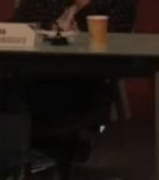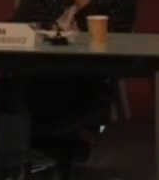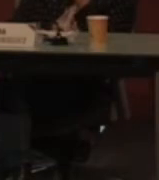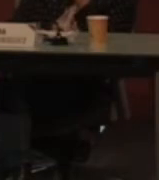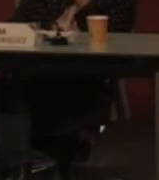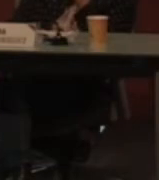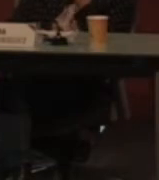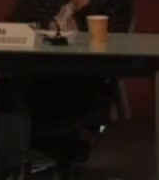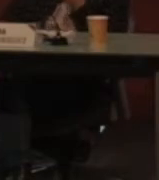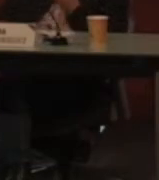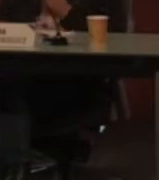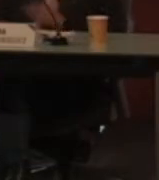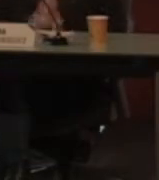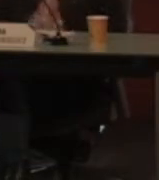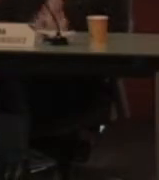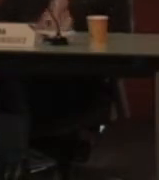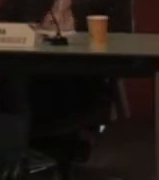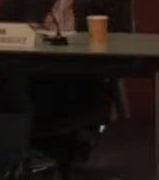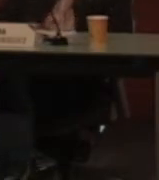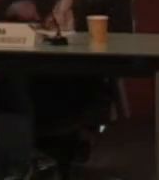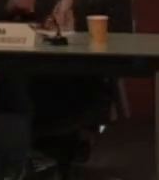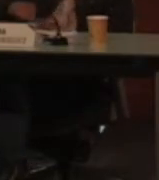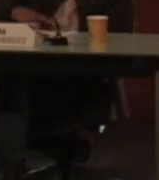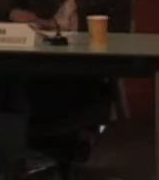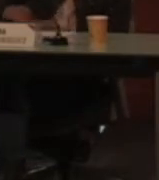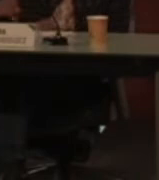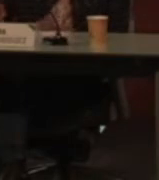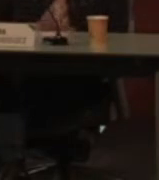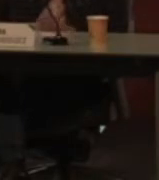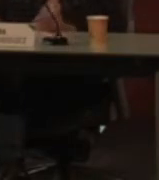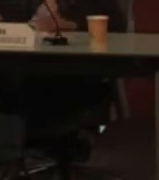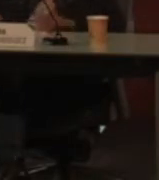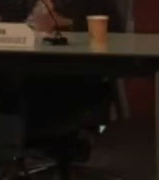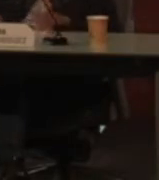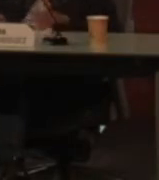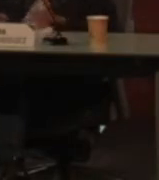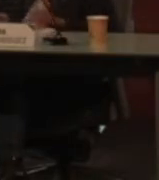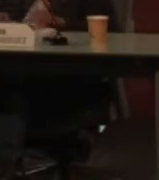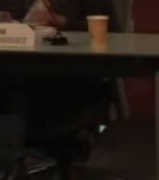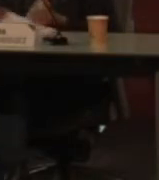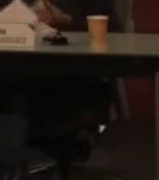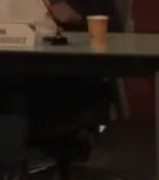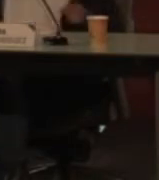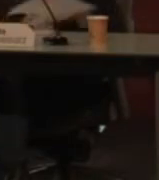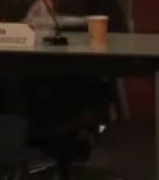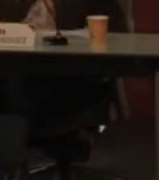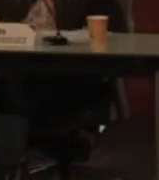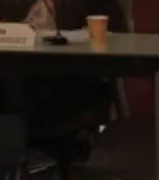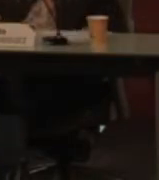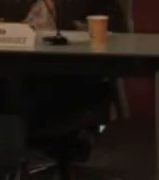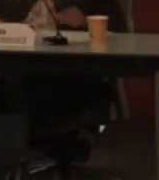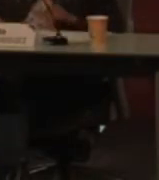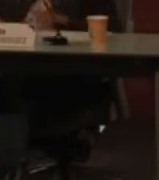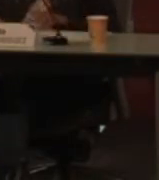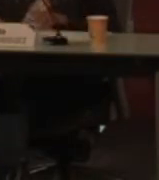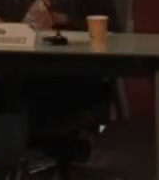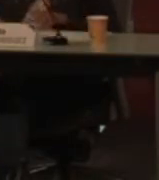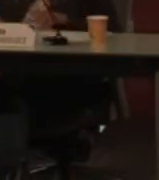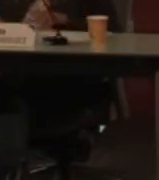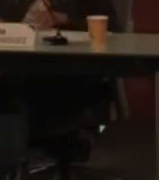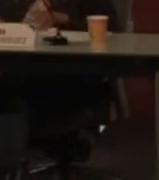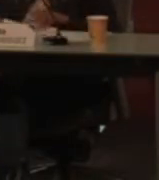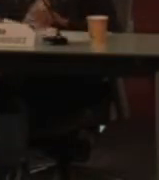pues nos da ese conocimiento, ¿no? Y una de las cosas que en muchos encuentros y en muchos